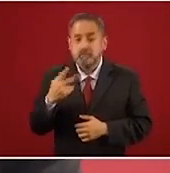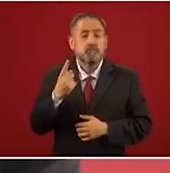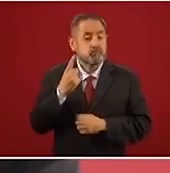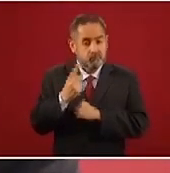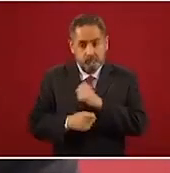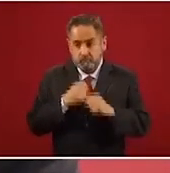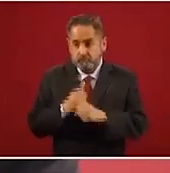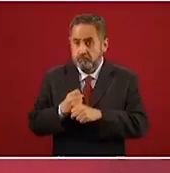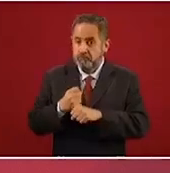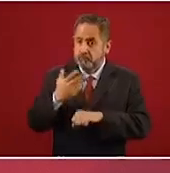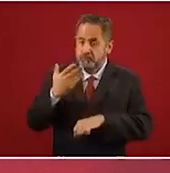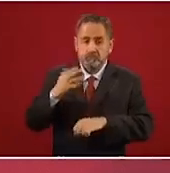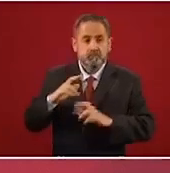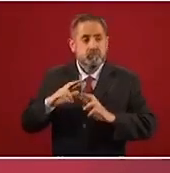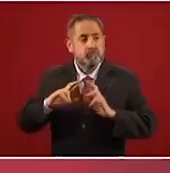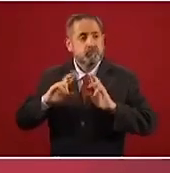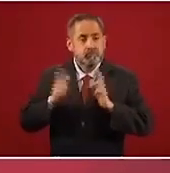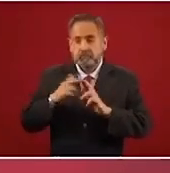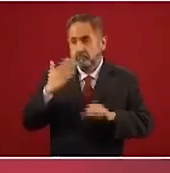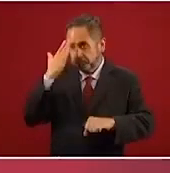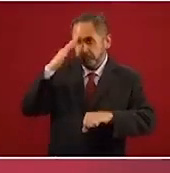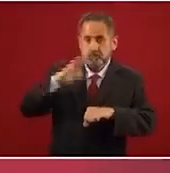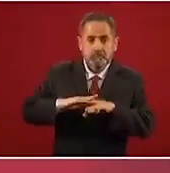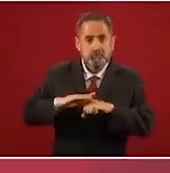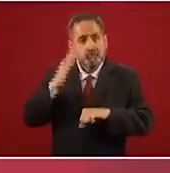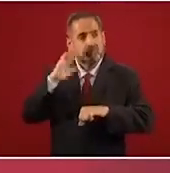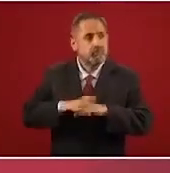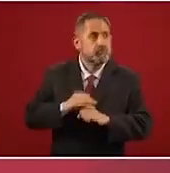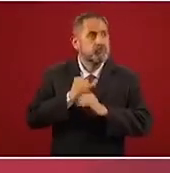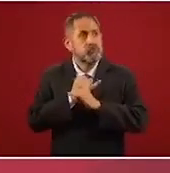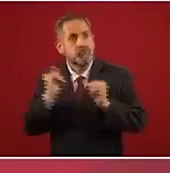de conmemoración de nuestra independencia.